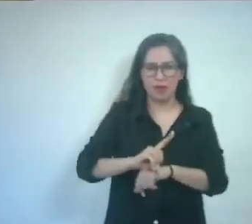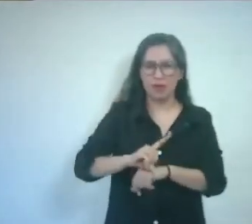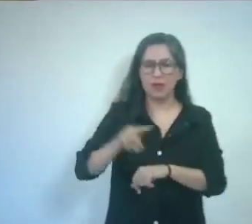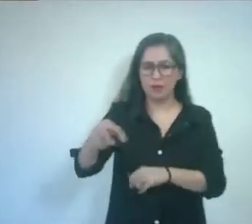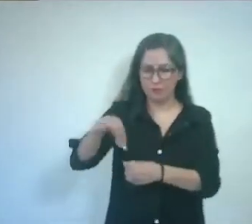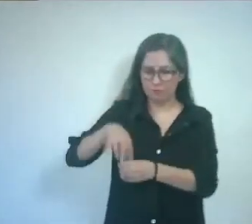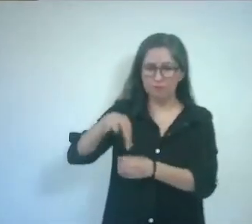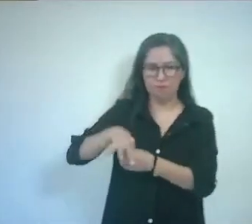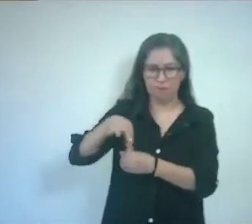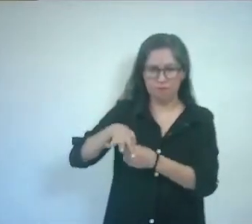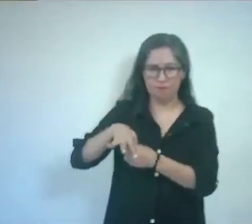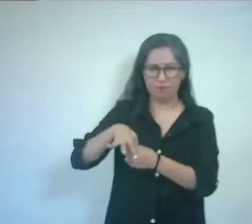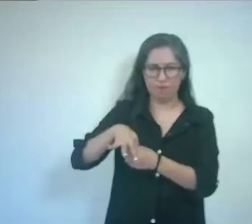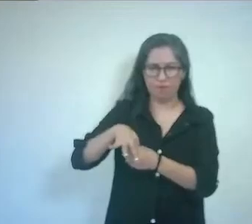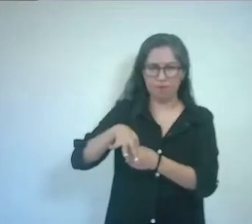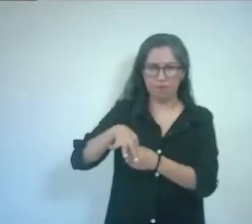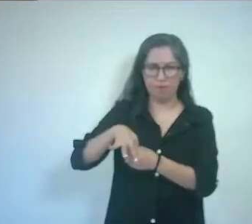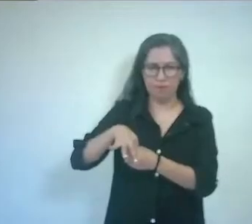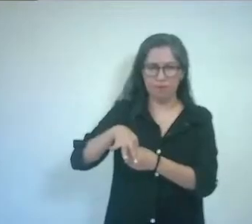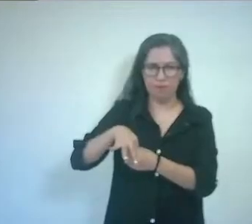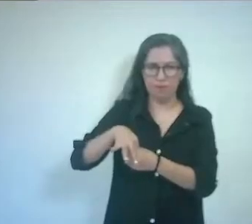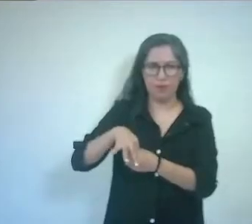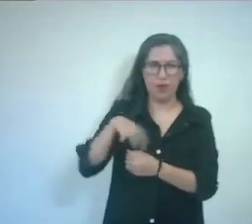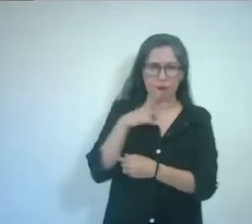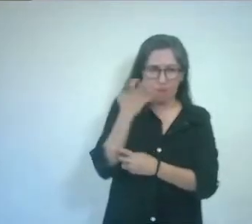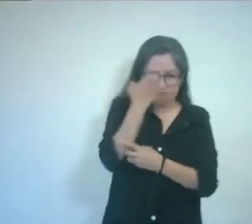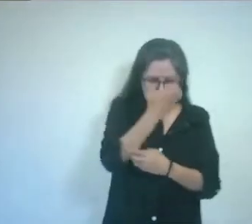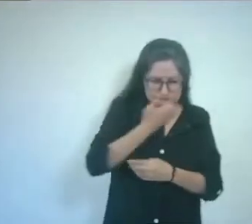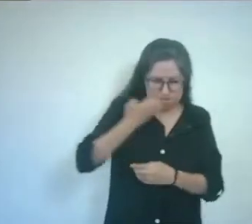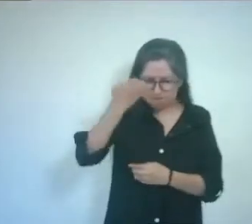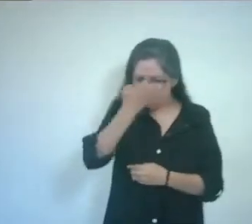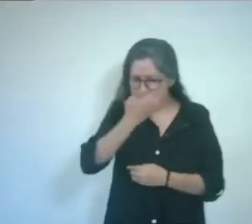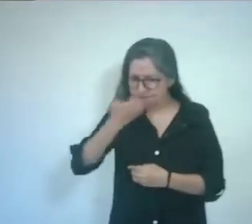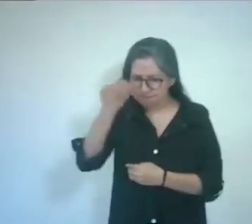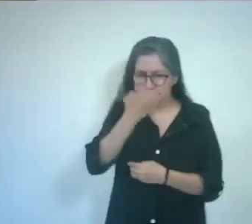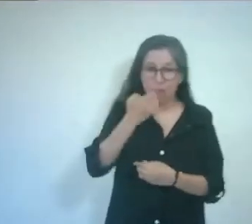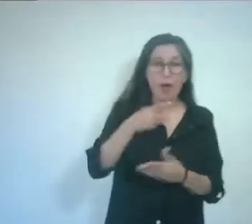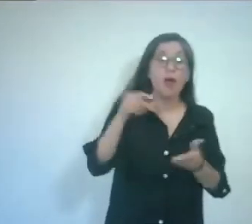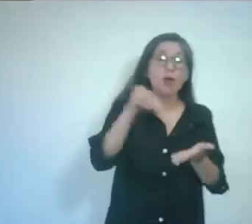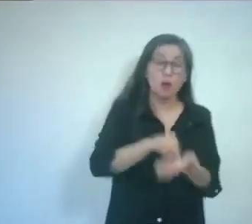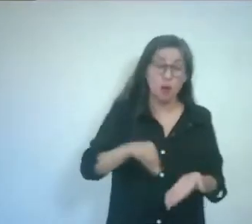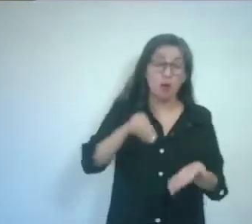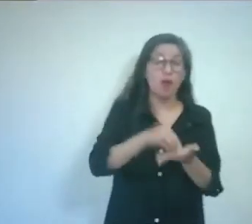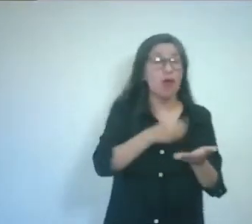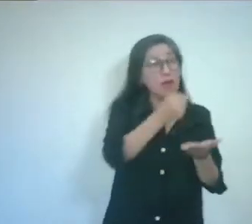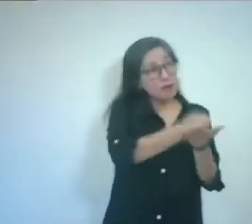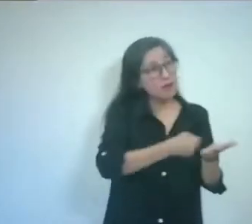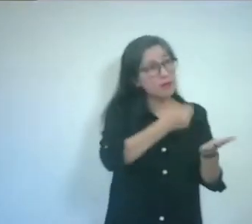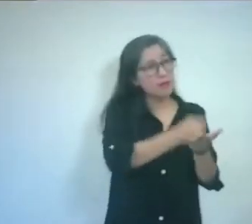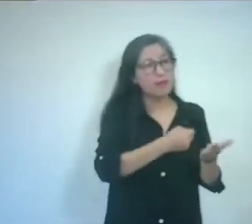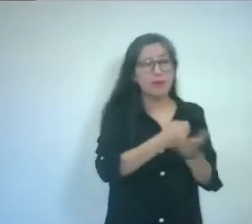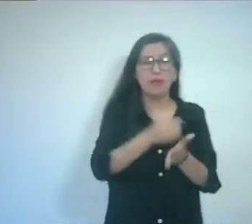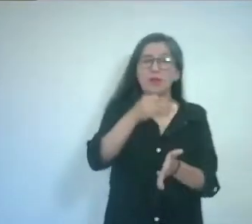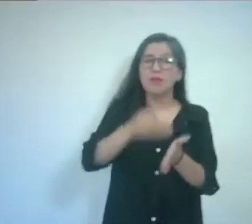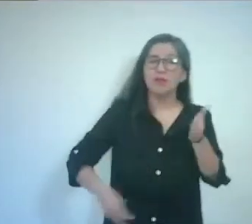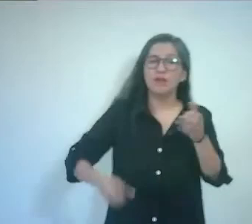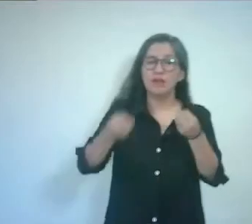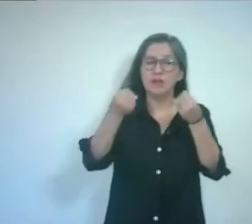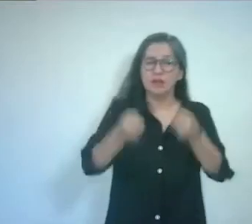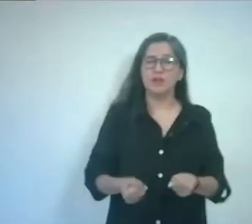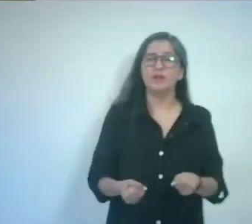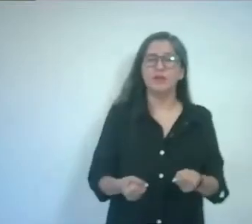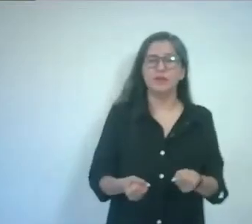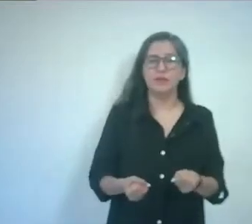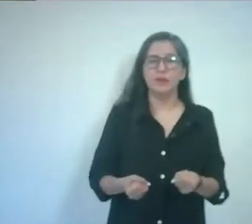jornada, sometido bajo escrutinio judicial, estamos litigando todavía la falta de garantías